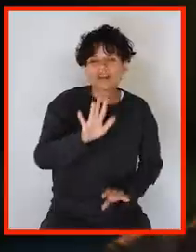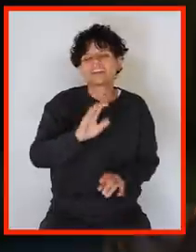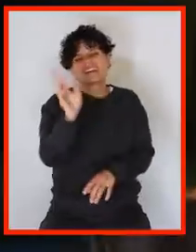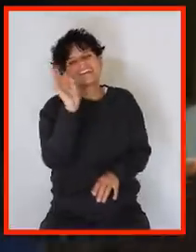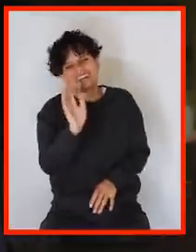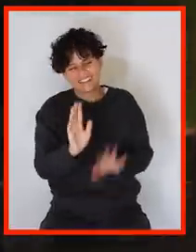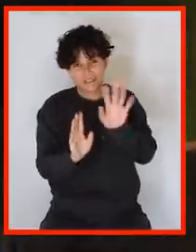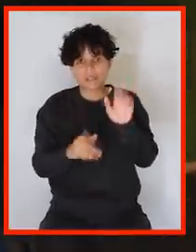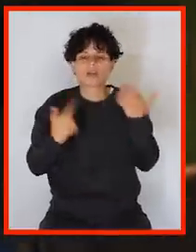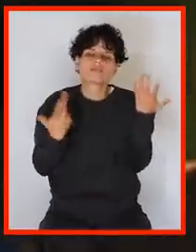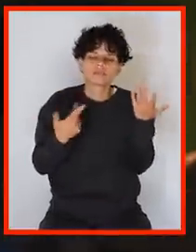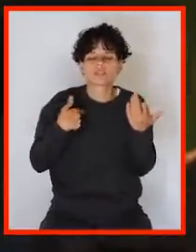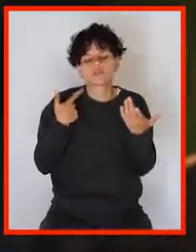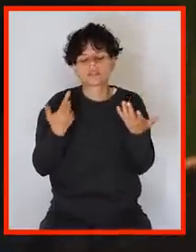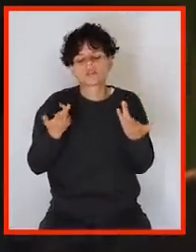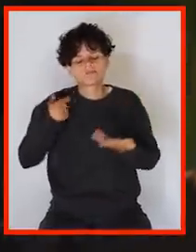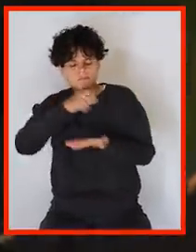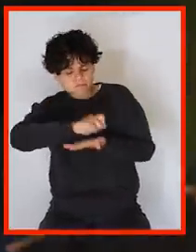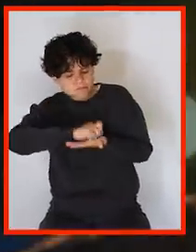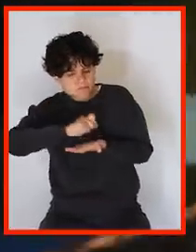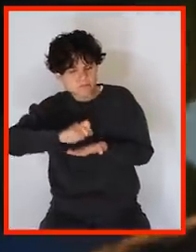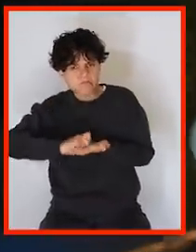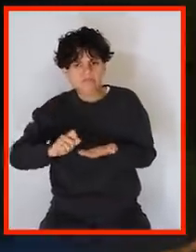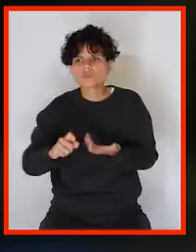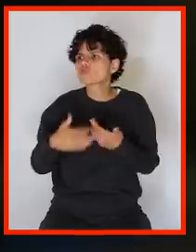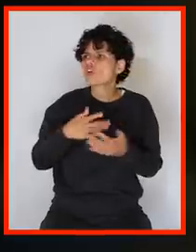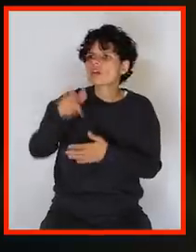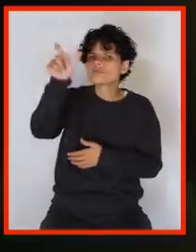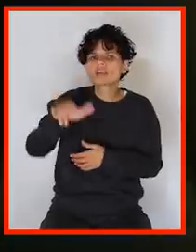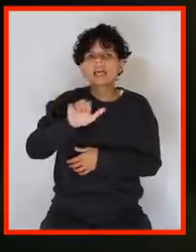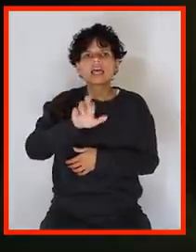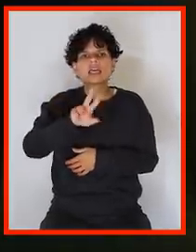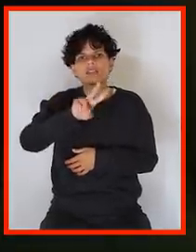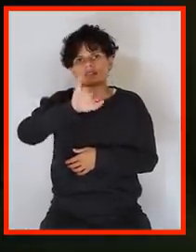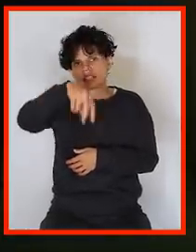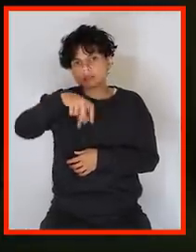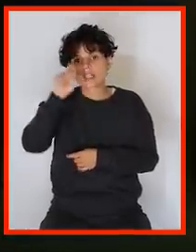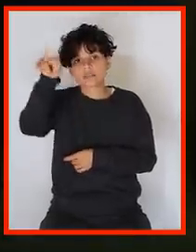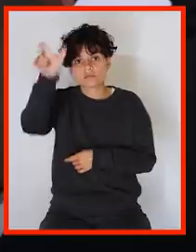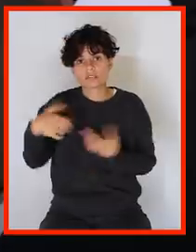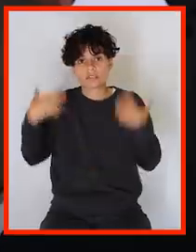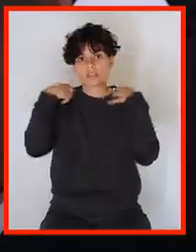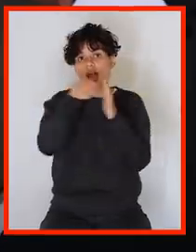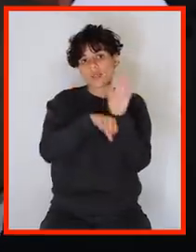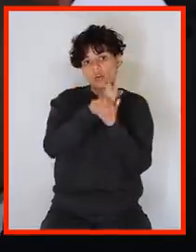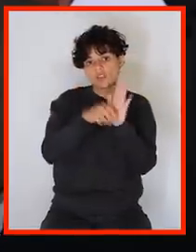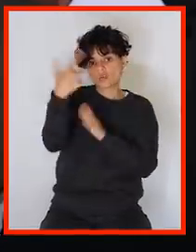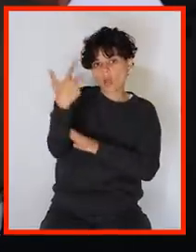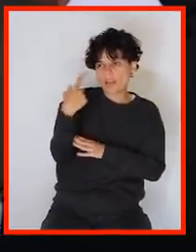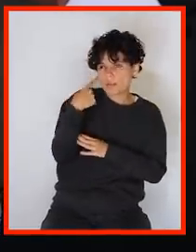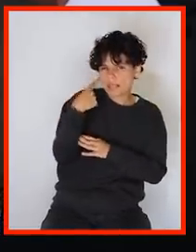escribir como mi letra y viajamos con el Epic que anda por ahí. ¿Dónde está el Epic? Allá está el Epic, mi audiovisual.